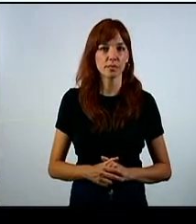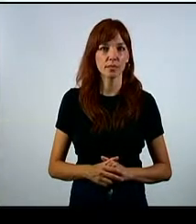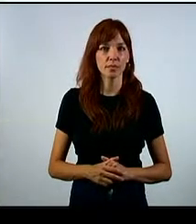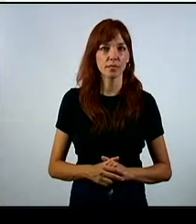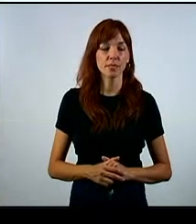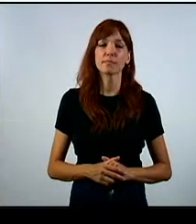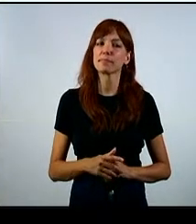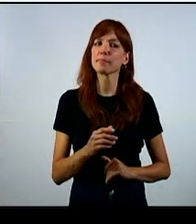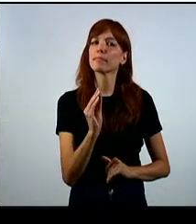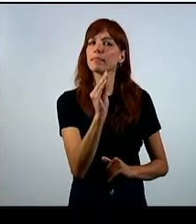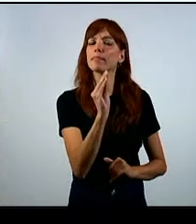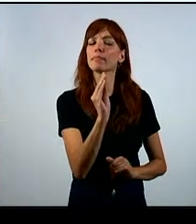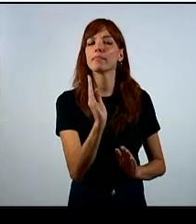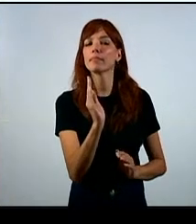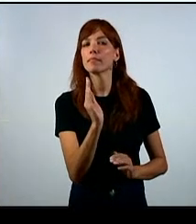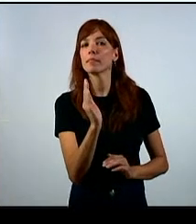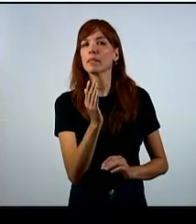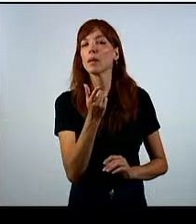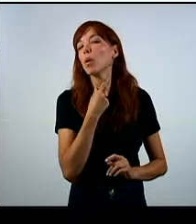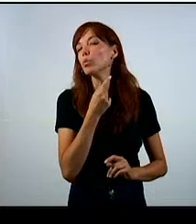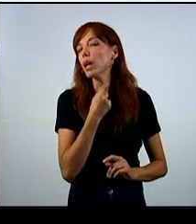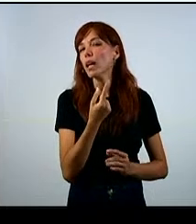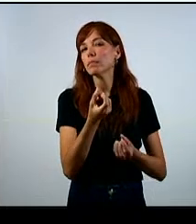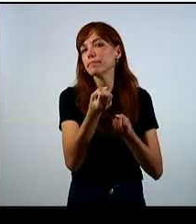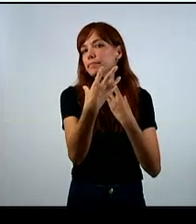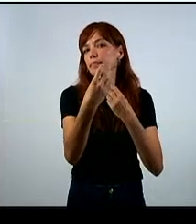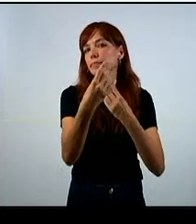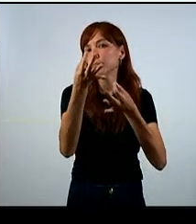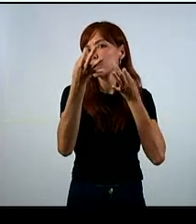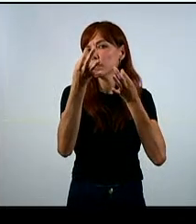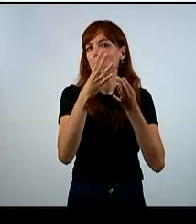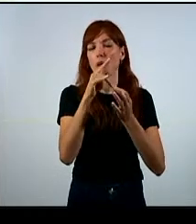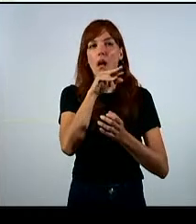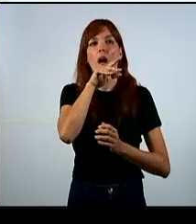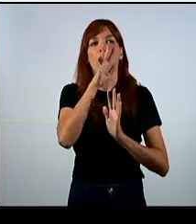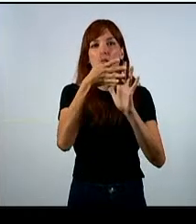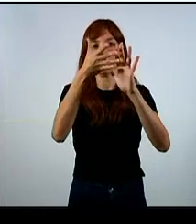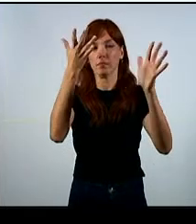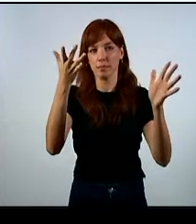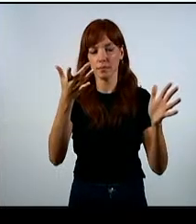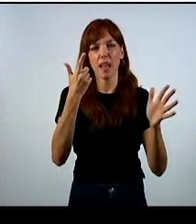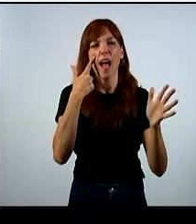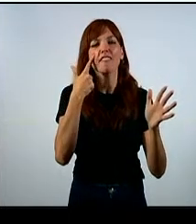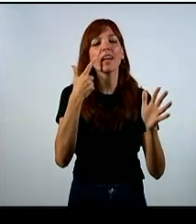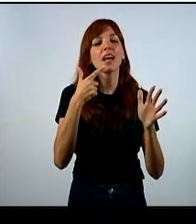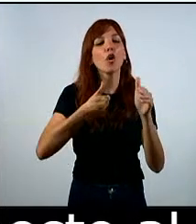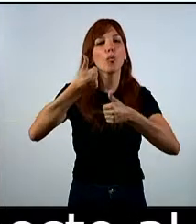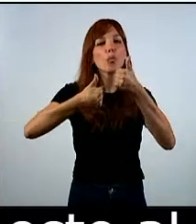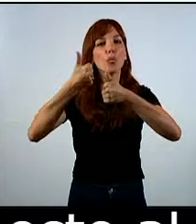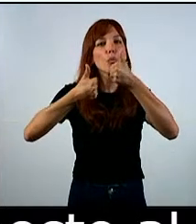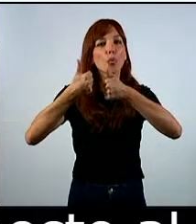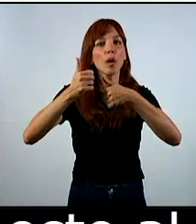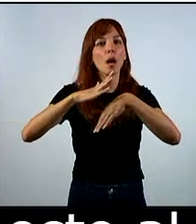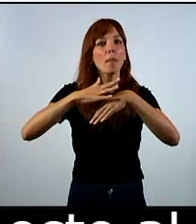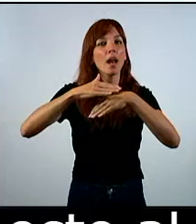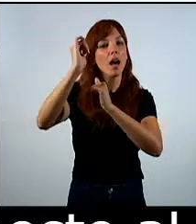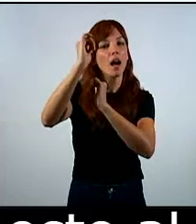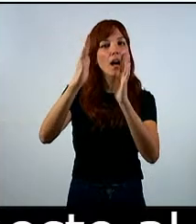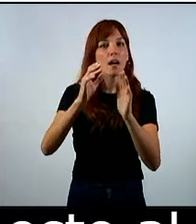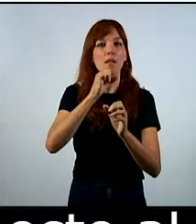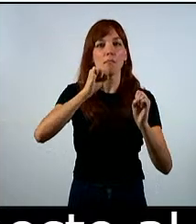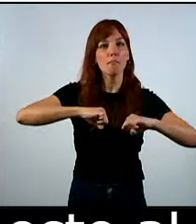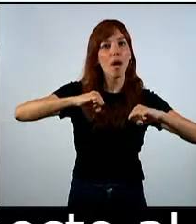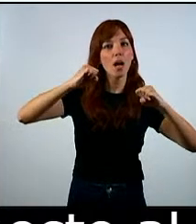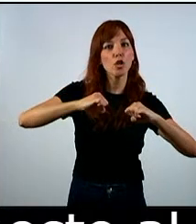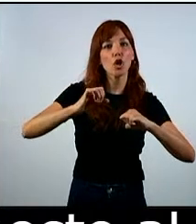Sí, a mí me gustaría más datos, porque lo ha dicho rápidamente, respecto a ese concurso para atender telefónicamente a los mayores y a